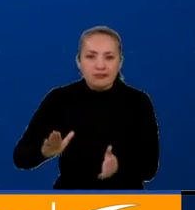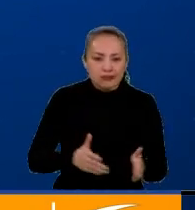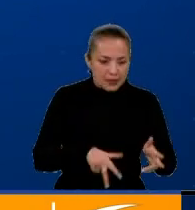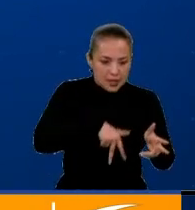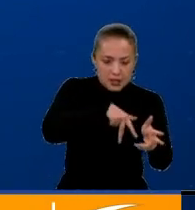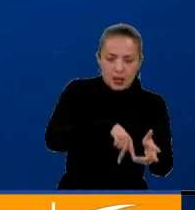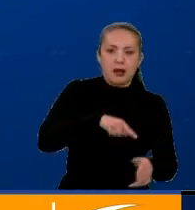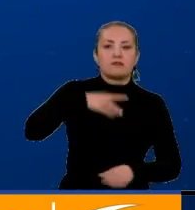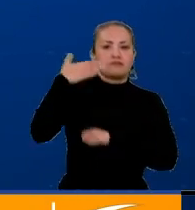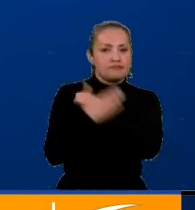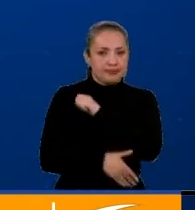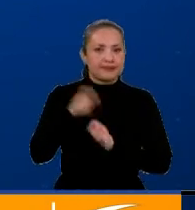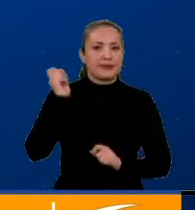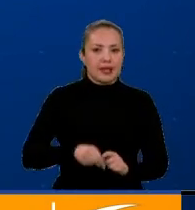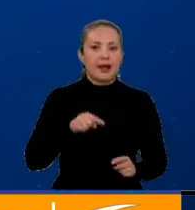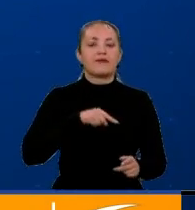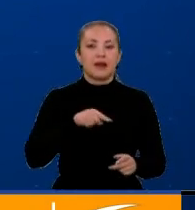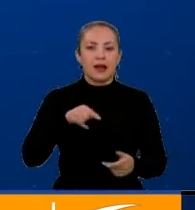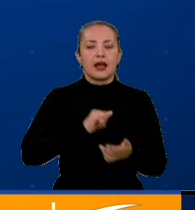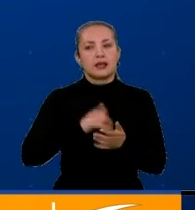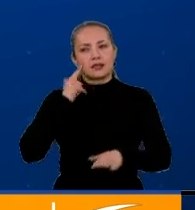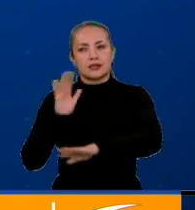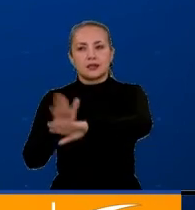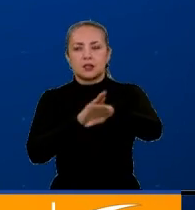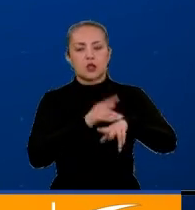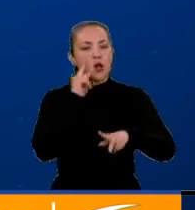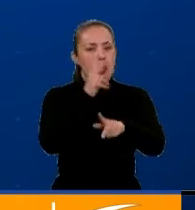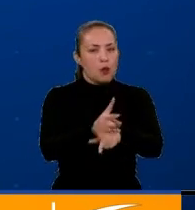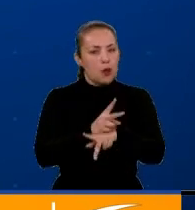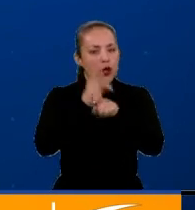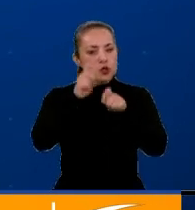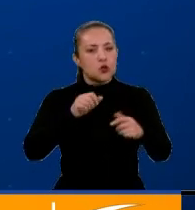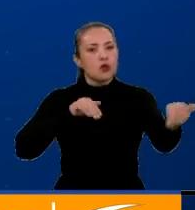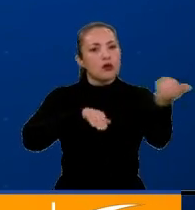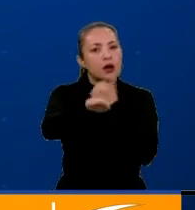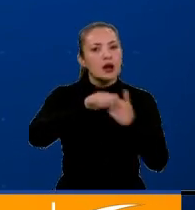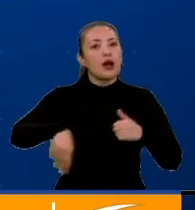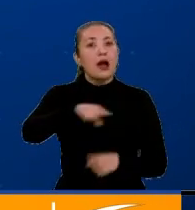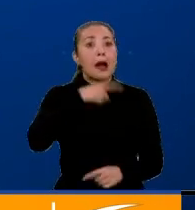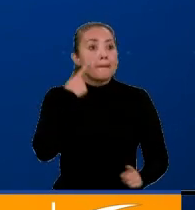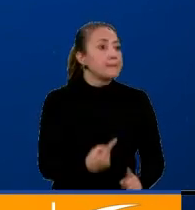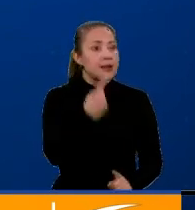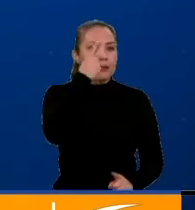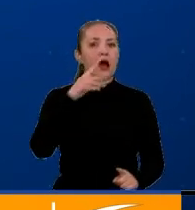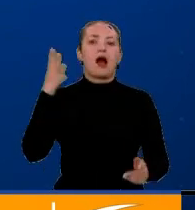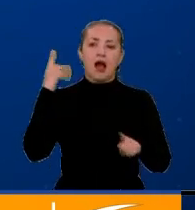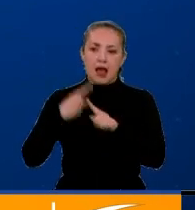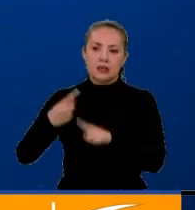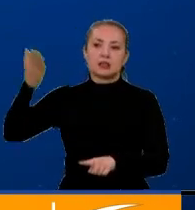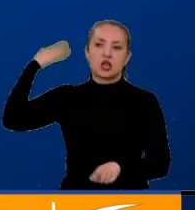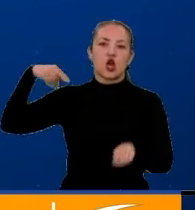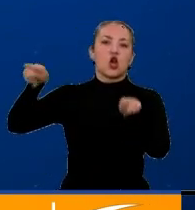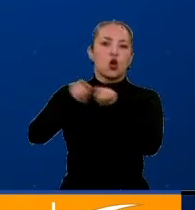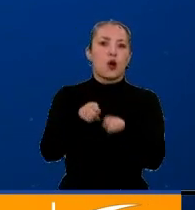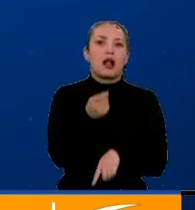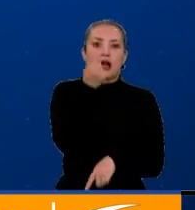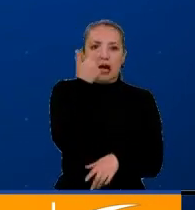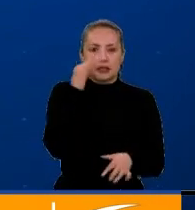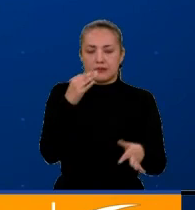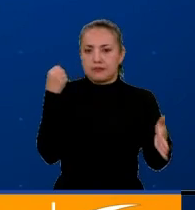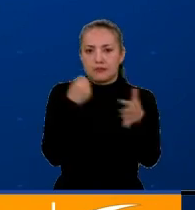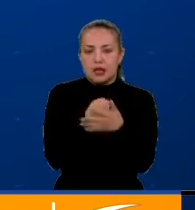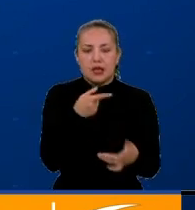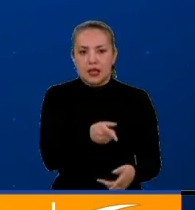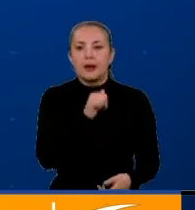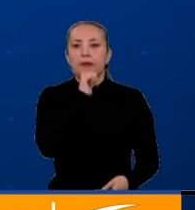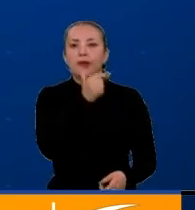autoridades hacen un llamado a tener prudencia en las vías. No es la primera vez que se presentan este tipo de hechos. Por un pelito no se mataron,